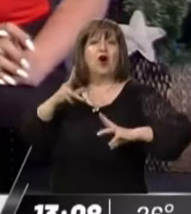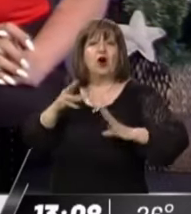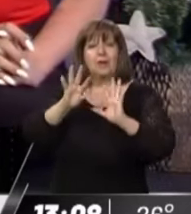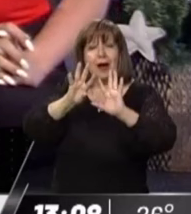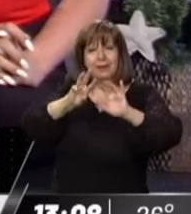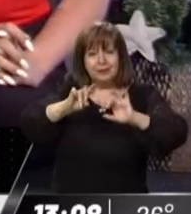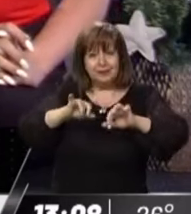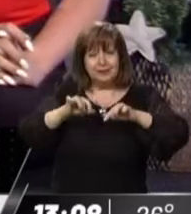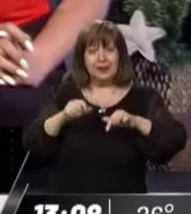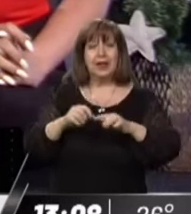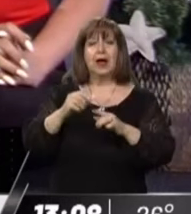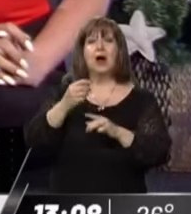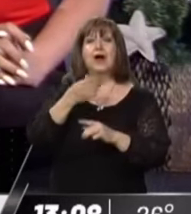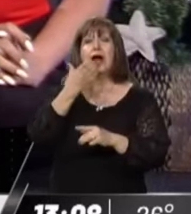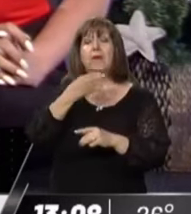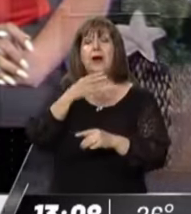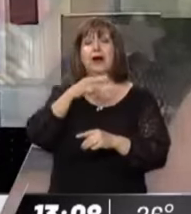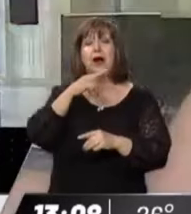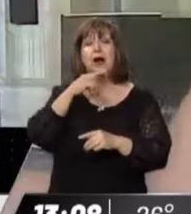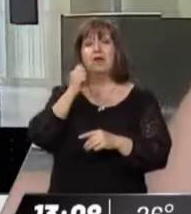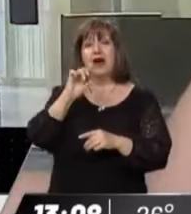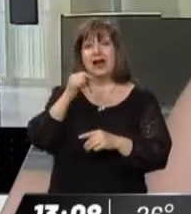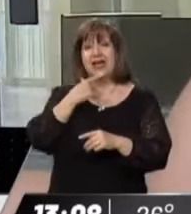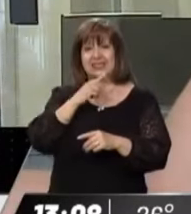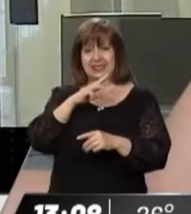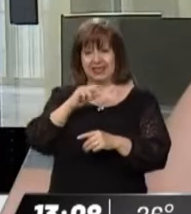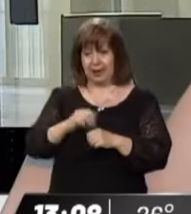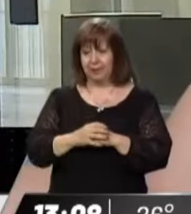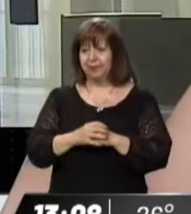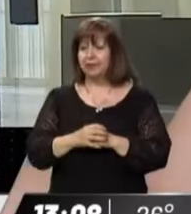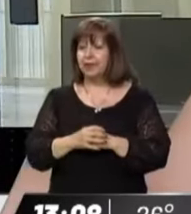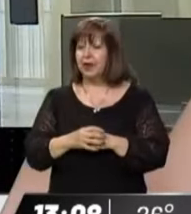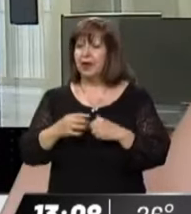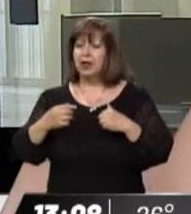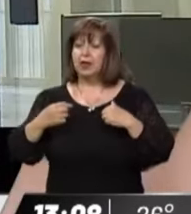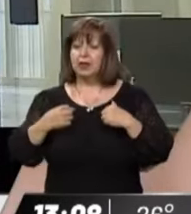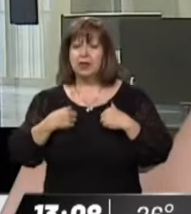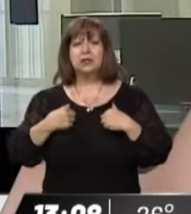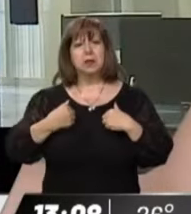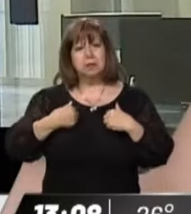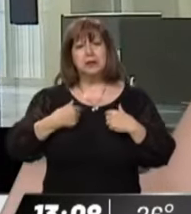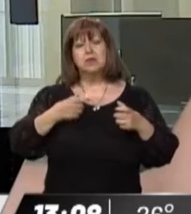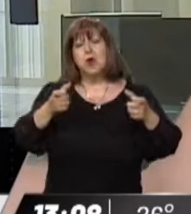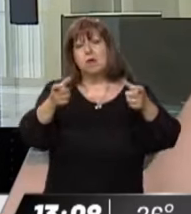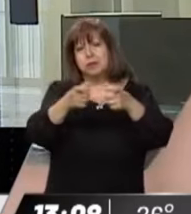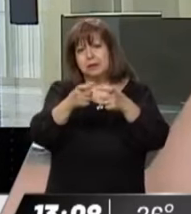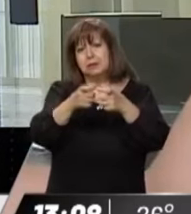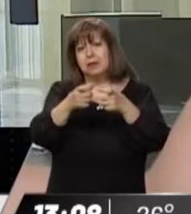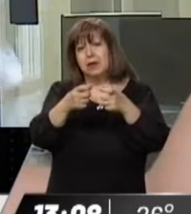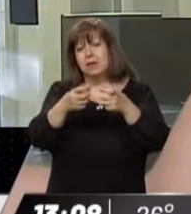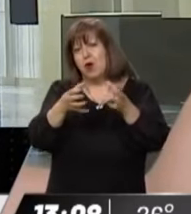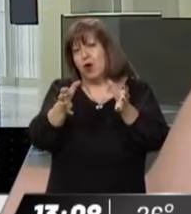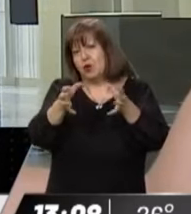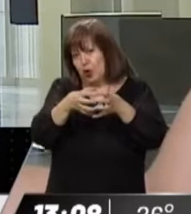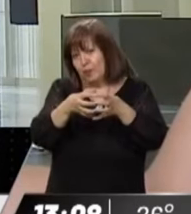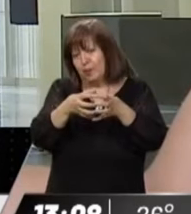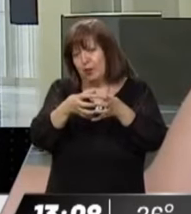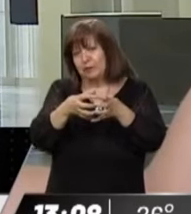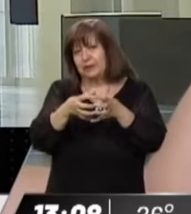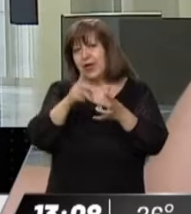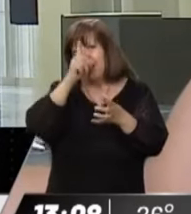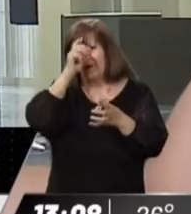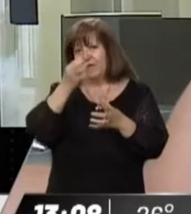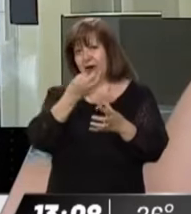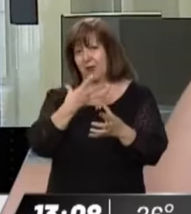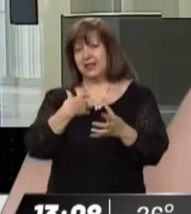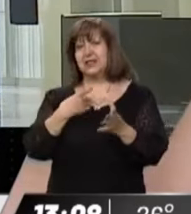escuchamos a balestra la medida es tomada por confederación farmacéutica Argentina que nuclea todos los colegios farmacéuticos del país esto